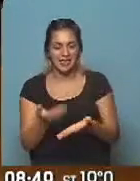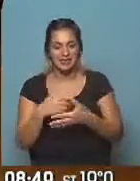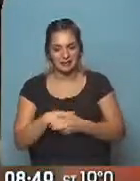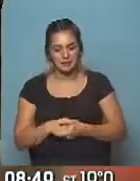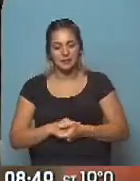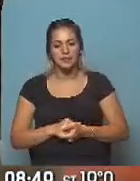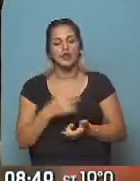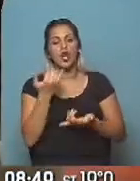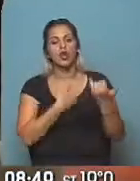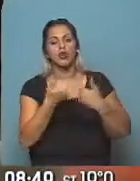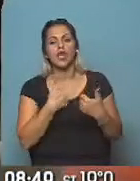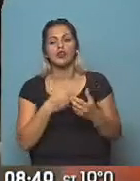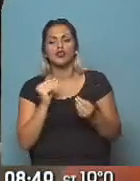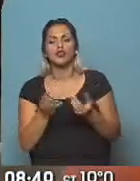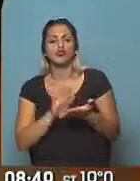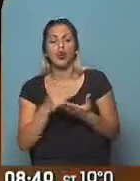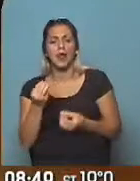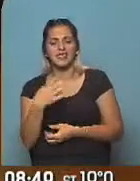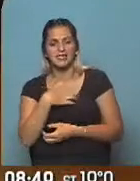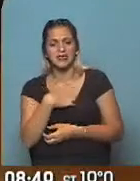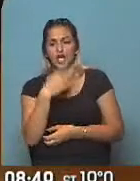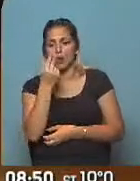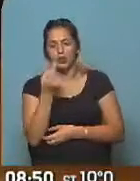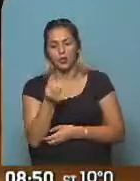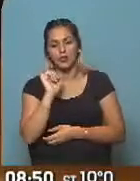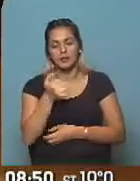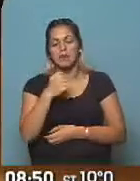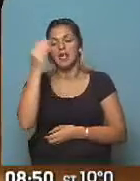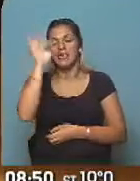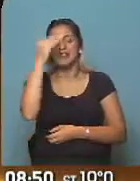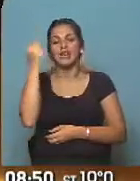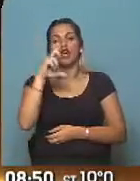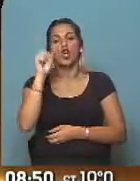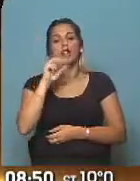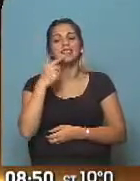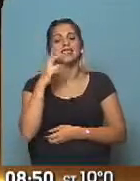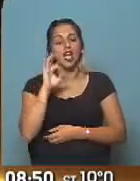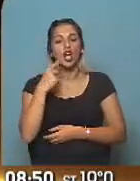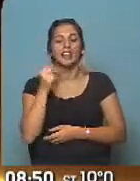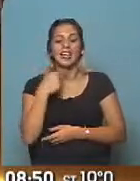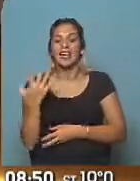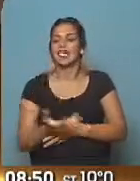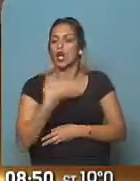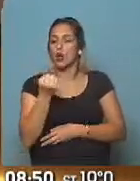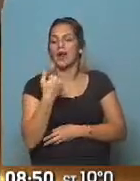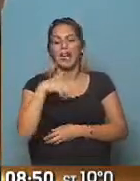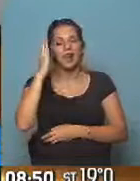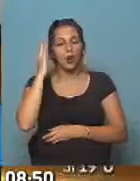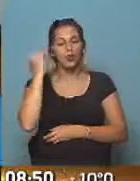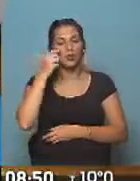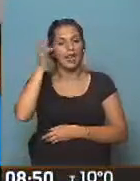juntarnos un poco de qué se trata este ciclo si el teatro colisión quiere recuperar su rol de faro de la cultura italiana